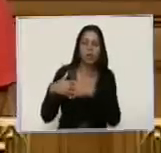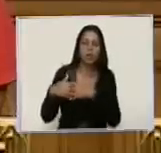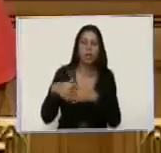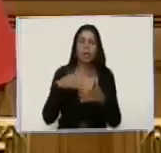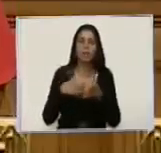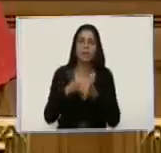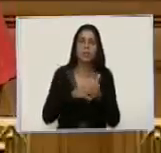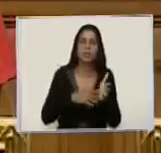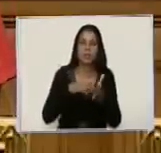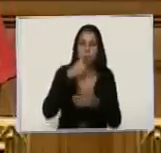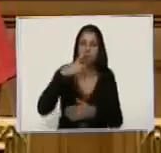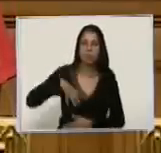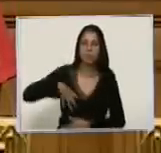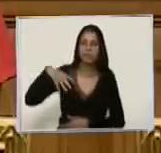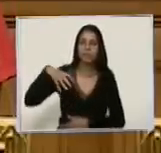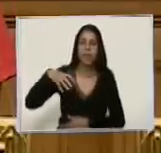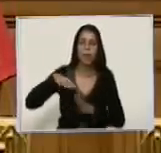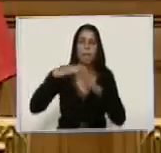representan a la oligarquía mundial.